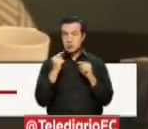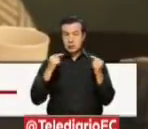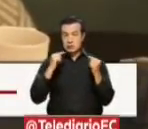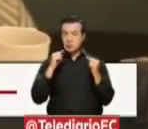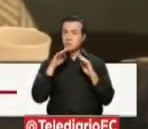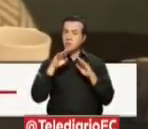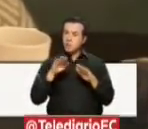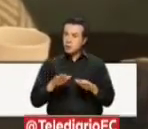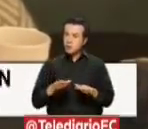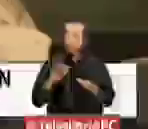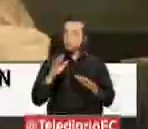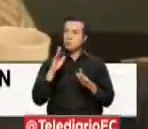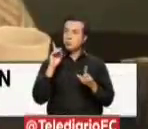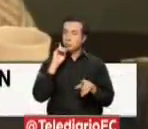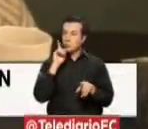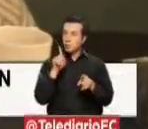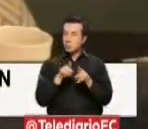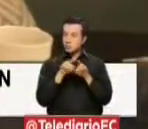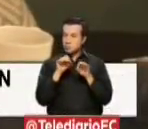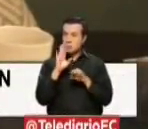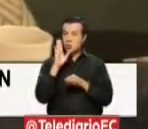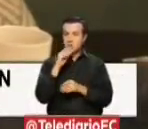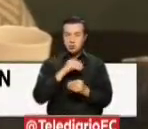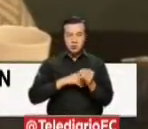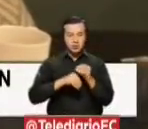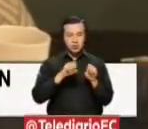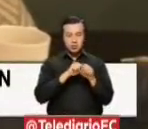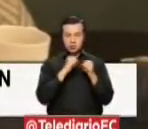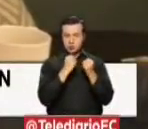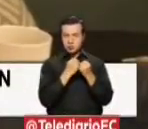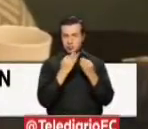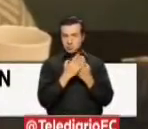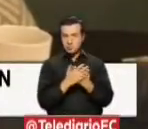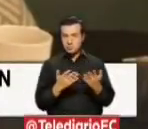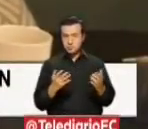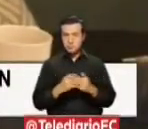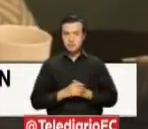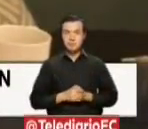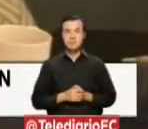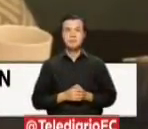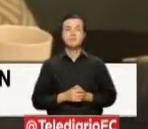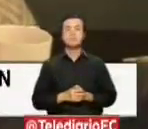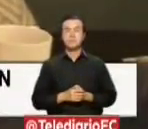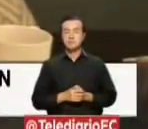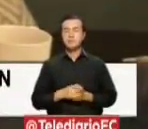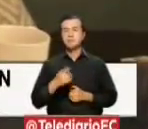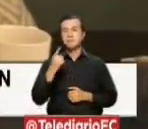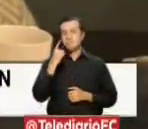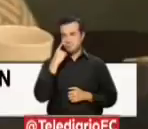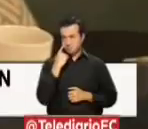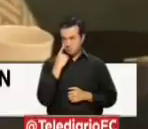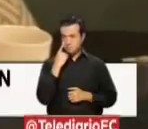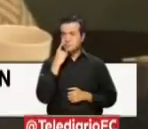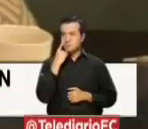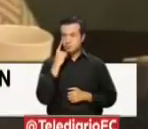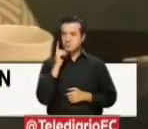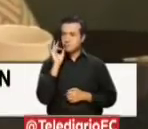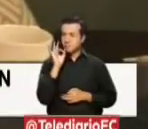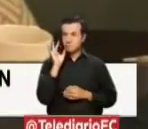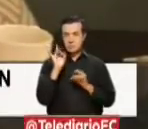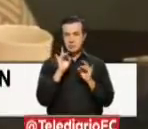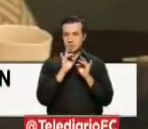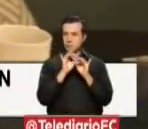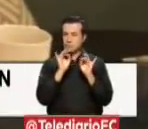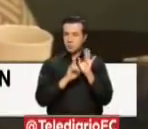conflictos y sobre todo para invertir en la parte social. Y él ve que esto es la fórmula correcta